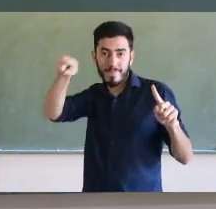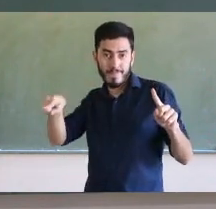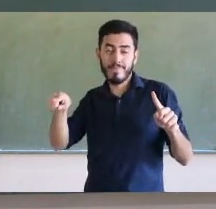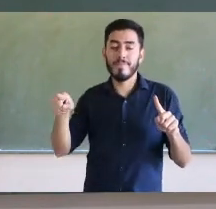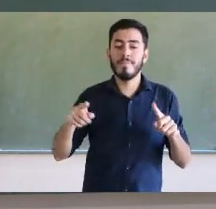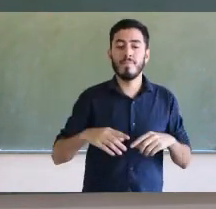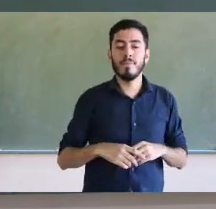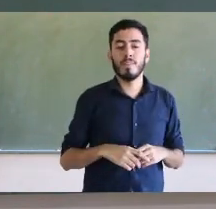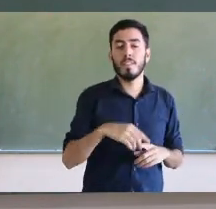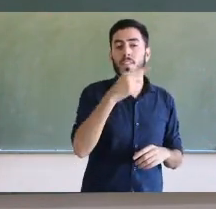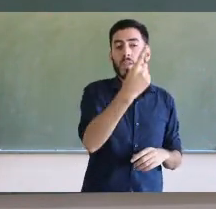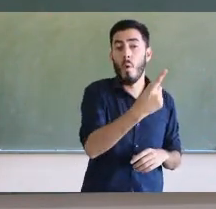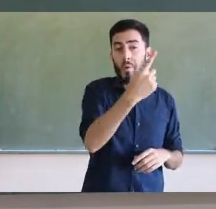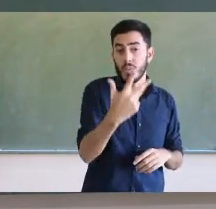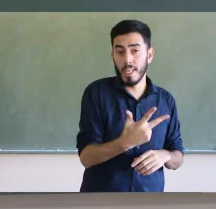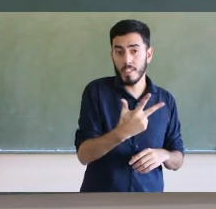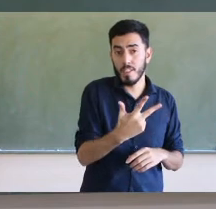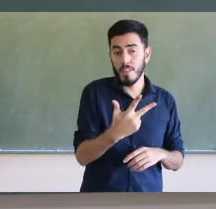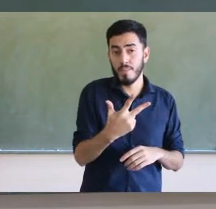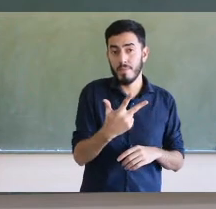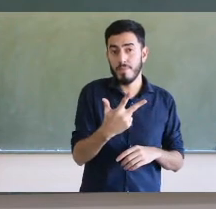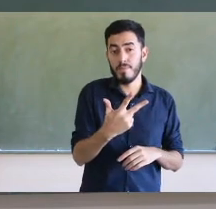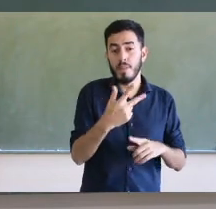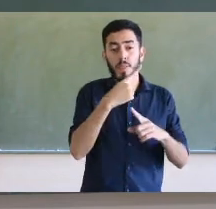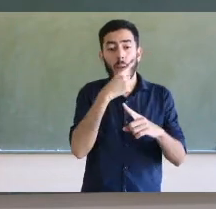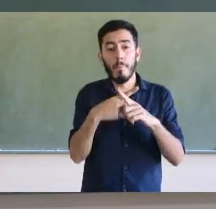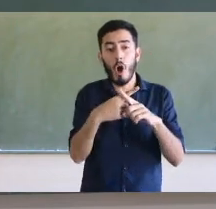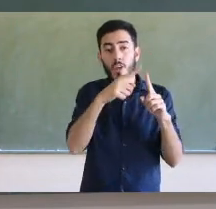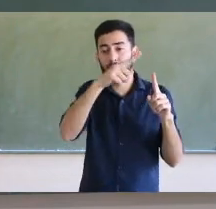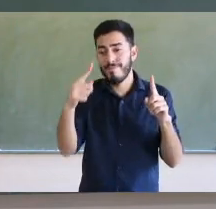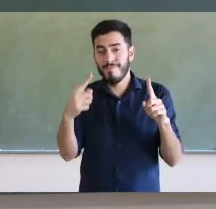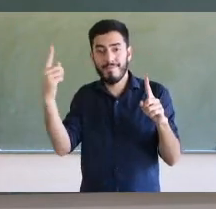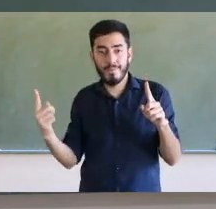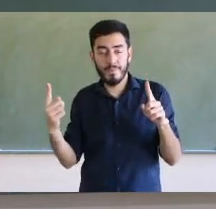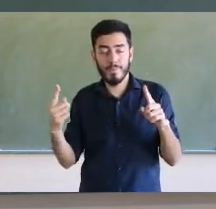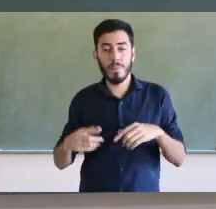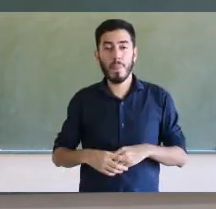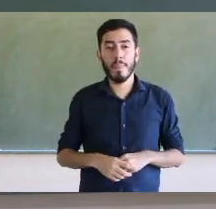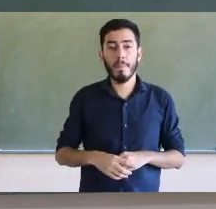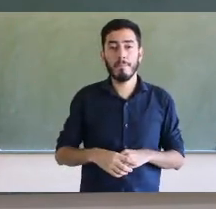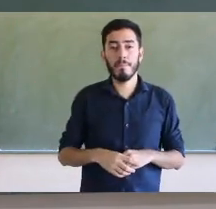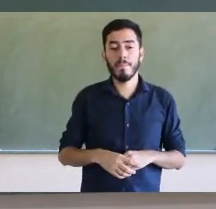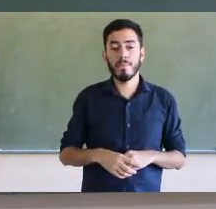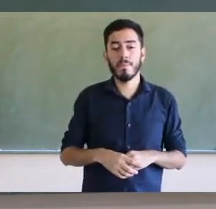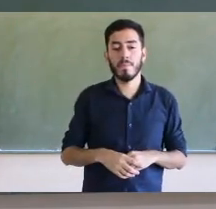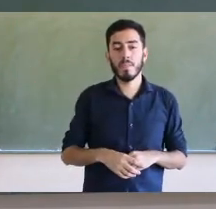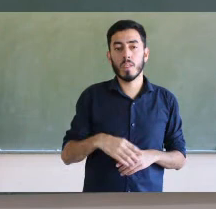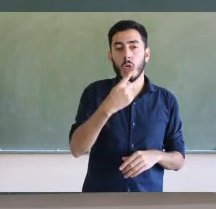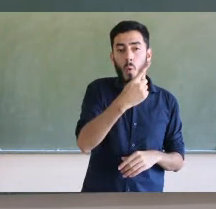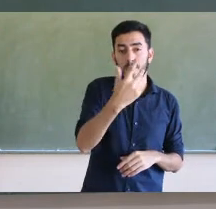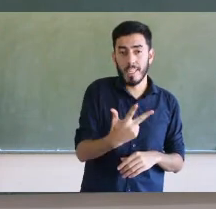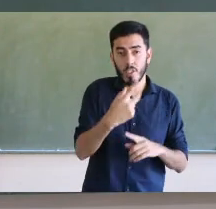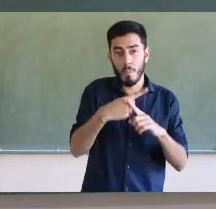distributiva? Multiplicamos este número que está fuera del paréntesis por cada uno de los sumandos. Entonces me queda 1 tercio por